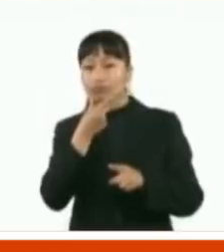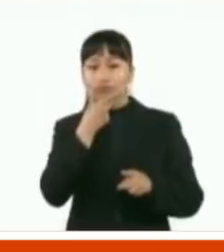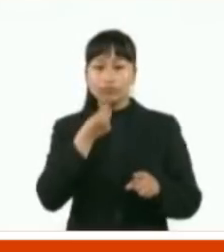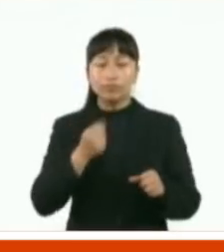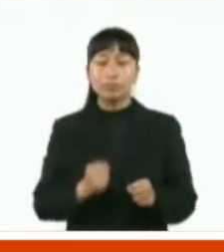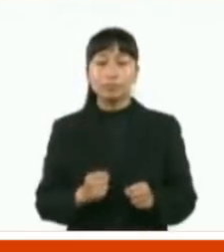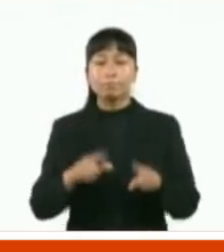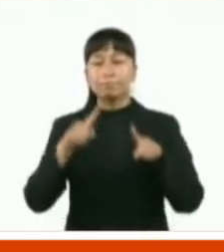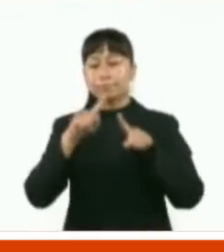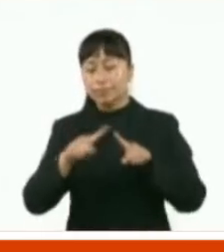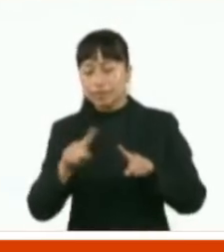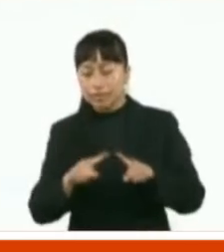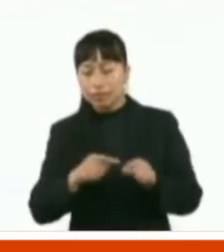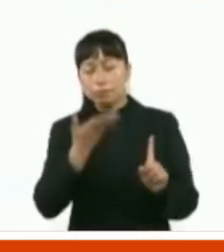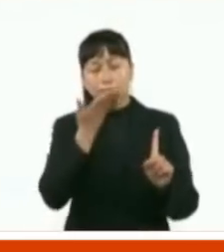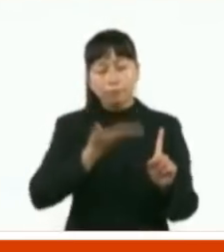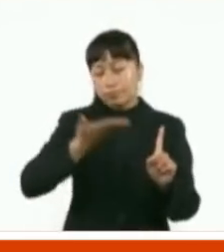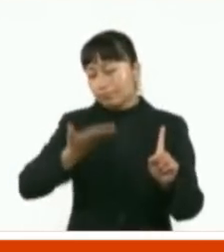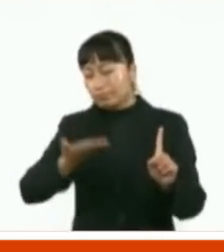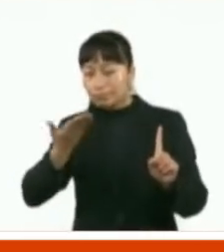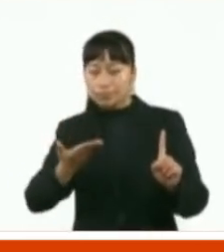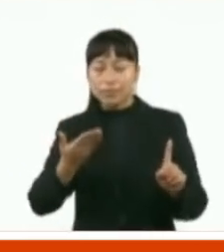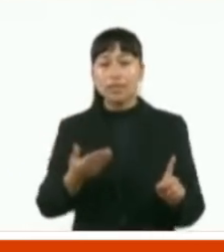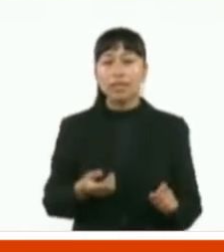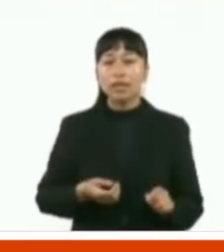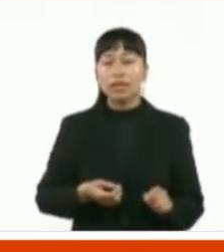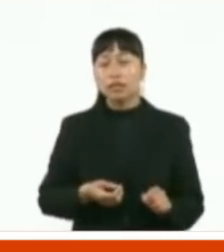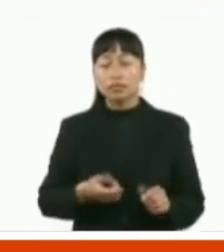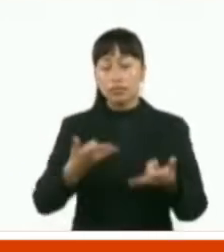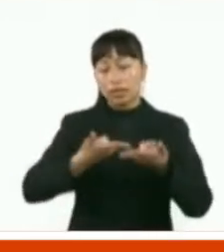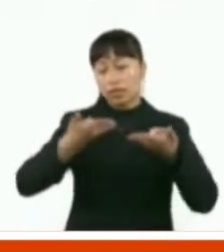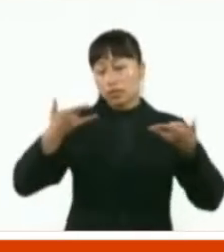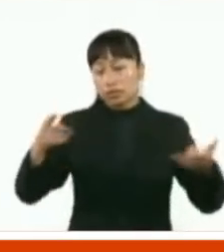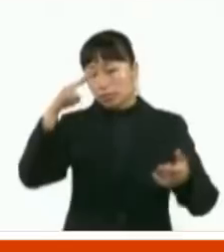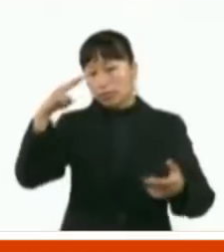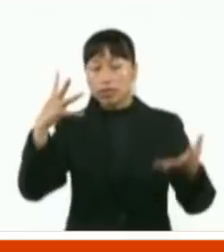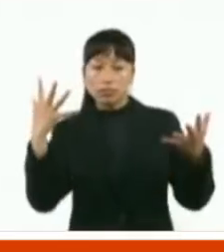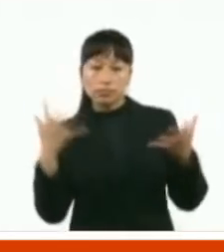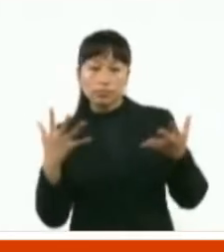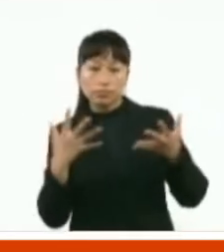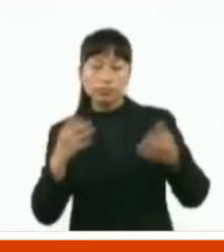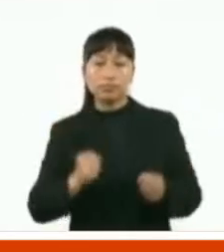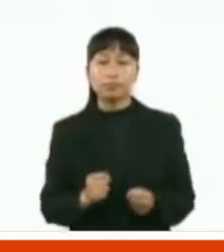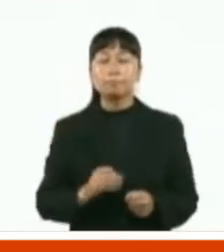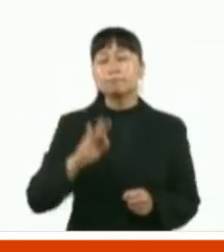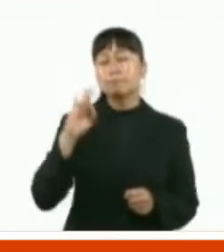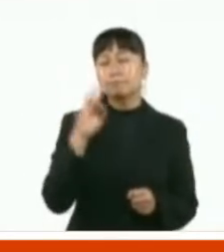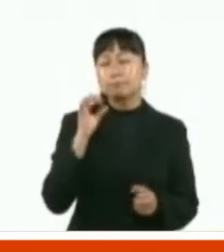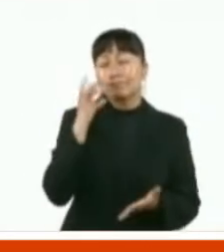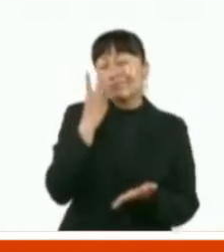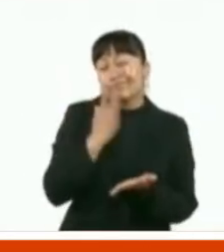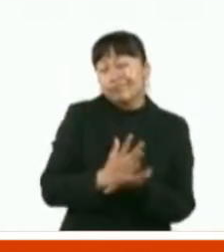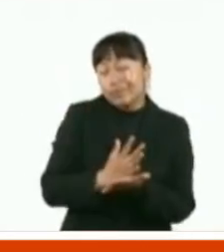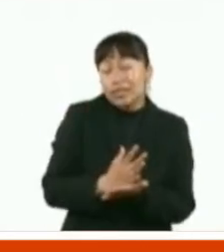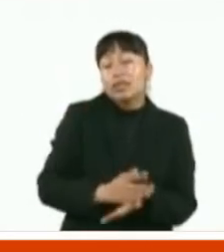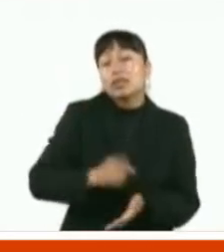a distintos personajes que construyeron la historia de México. Quizá las únicas mujeres son la